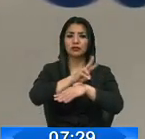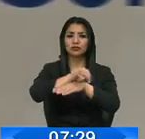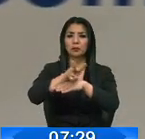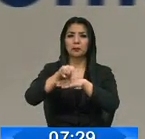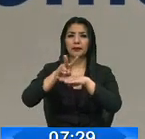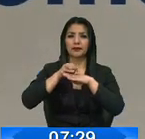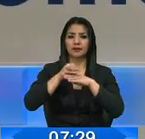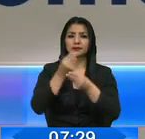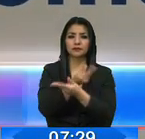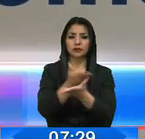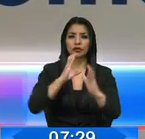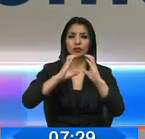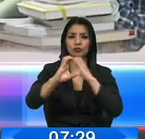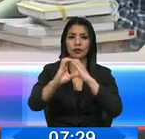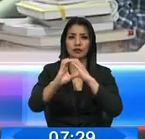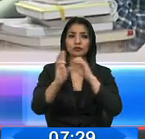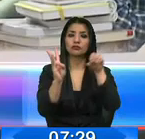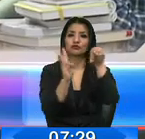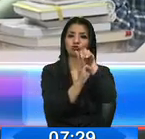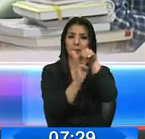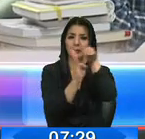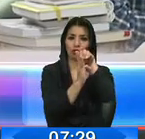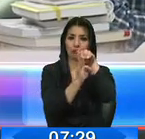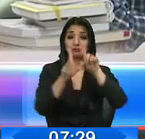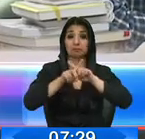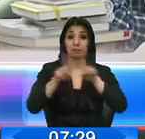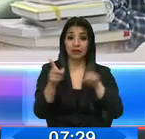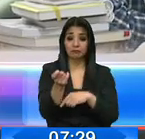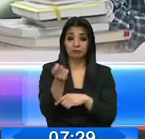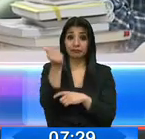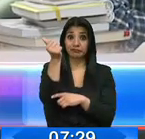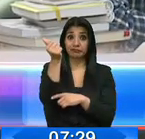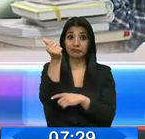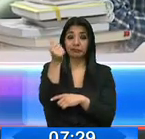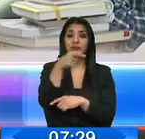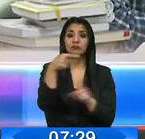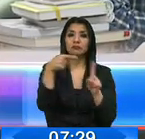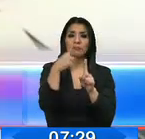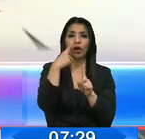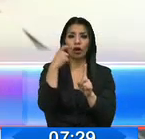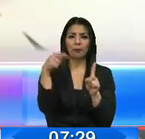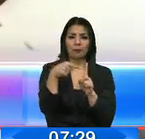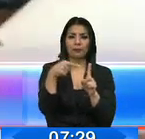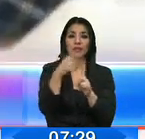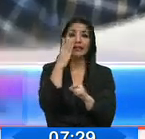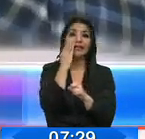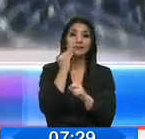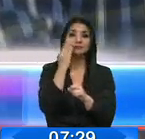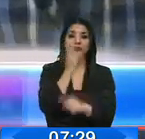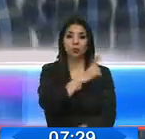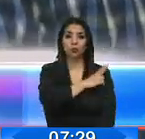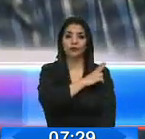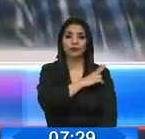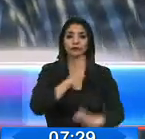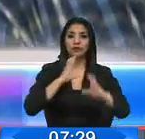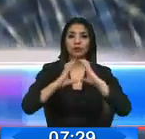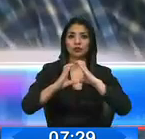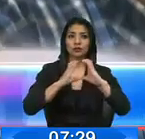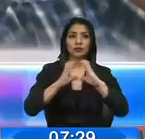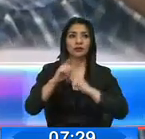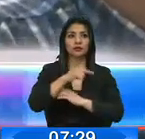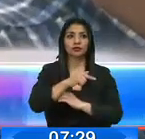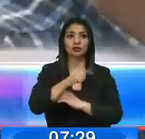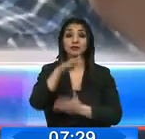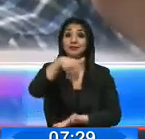Información y Comunicación, Supercom. Pero más allá de que se haya eliminado para el doctor Fernando López, catedrático de la Facultad de Comunicación de la